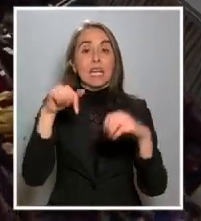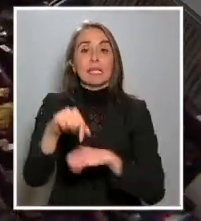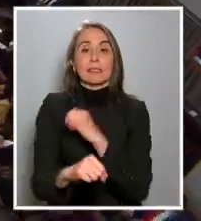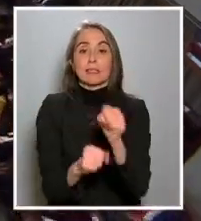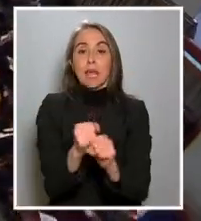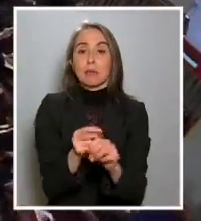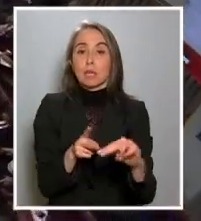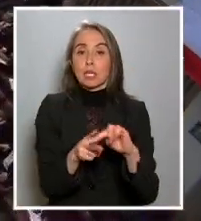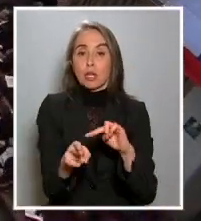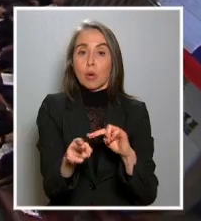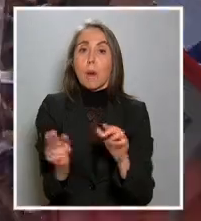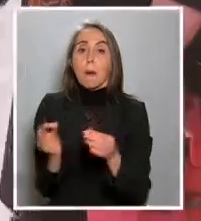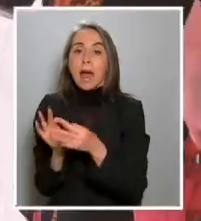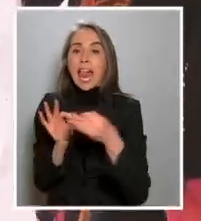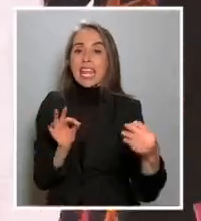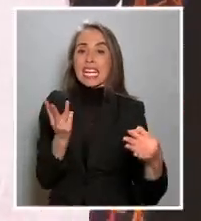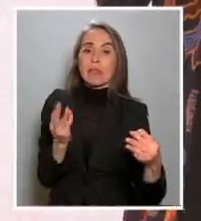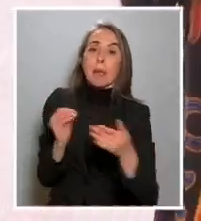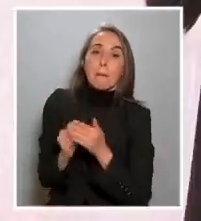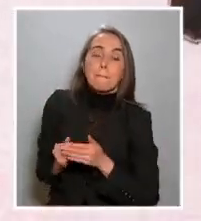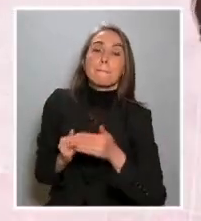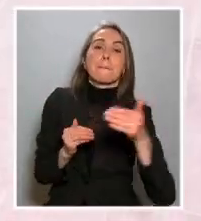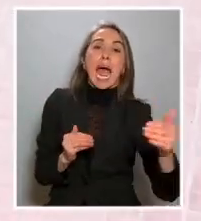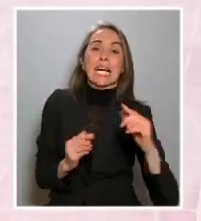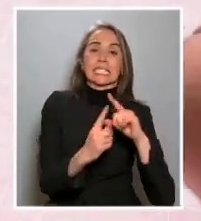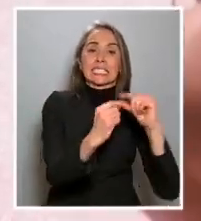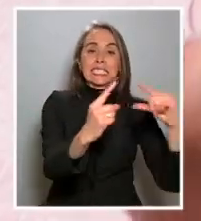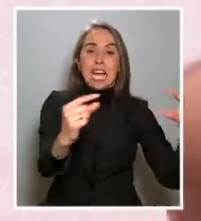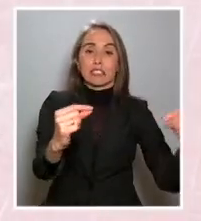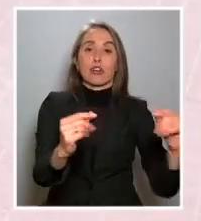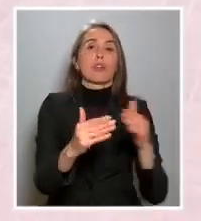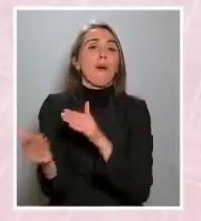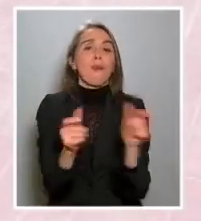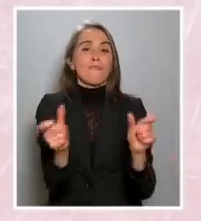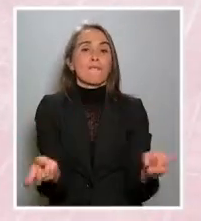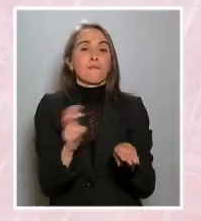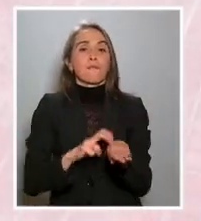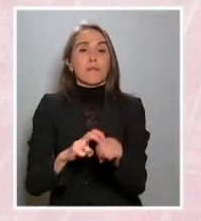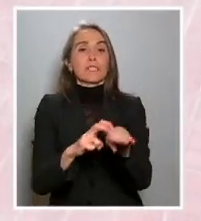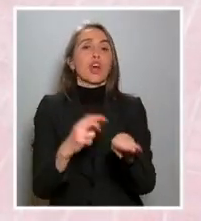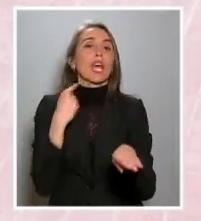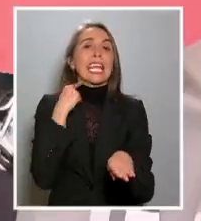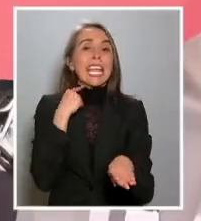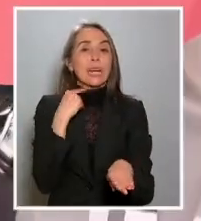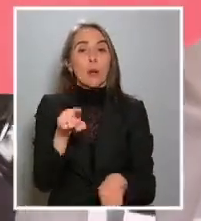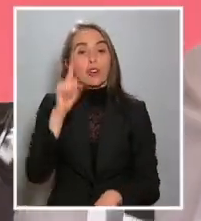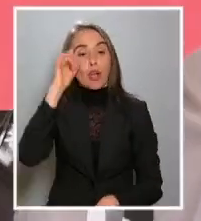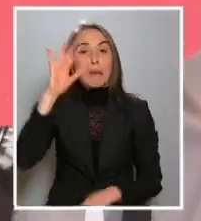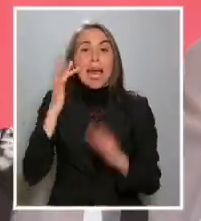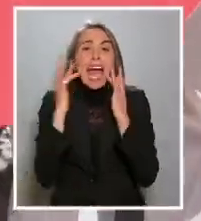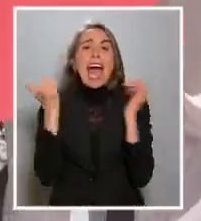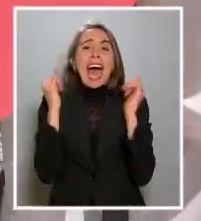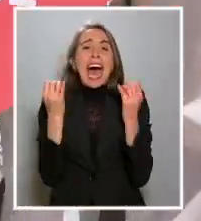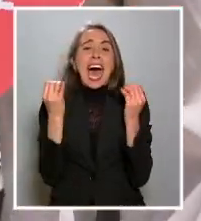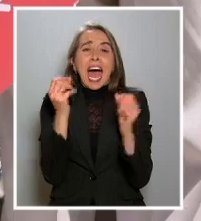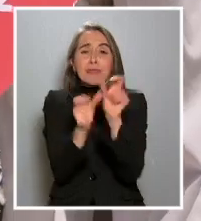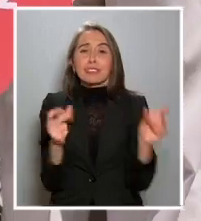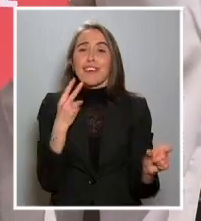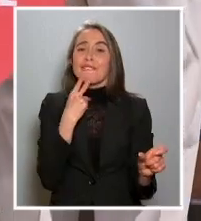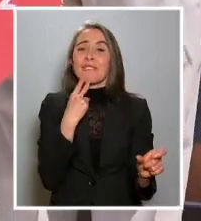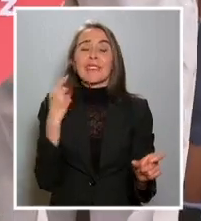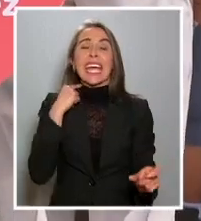año inauguramos la extensión de la línea 3 que facilita el transporte de vecinos y vecinas en Quilicura. ¿No se imaginan la alegría de los vecinos de